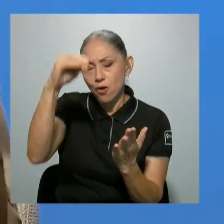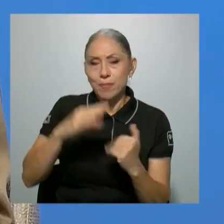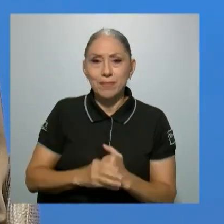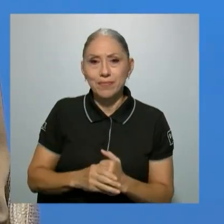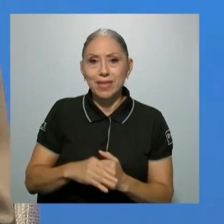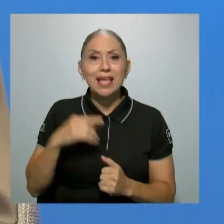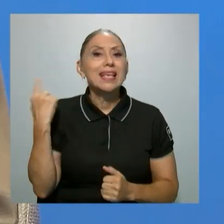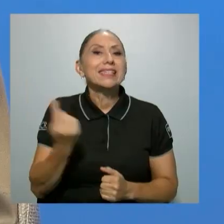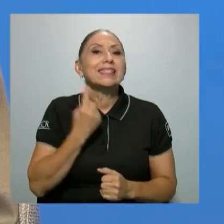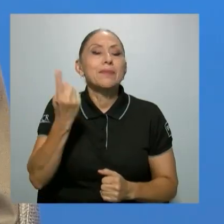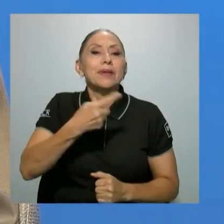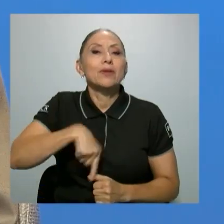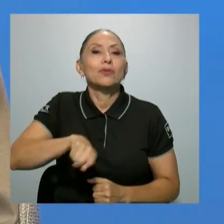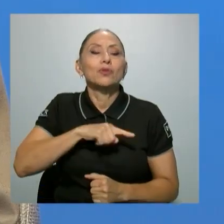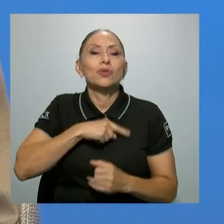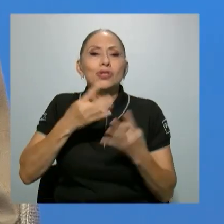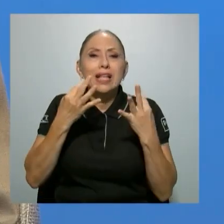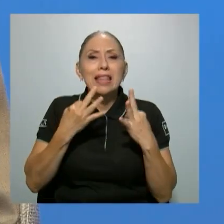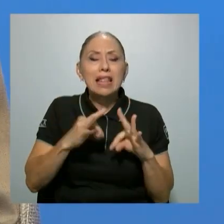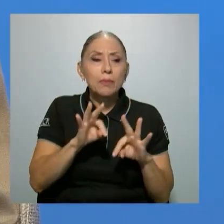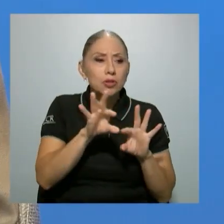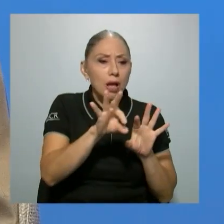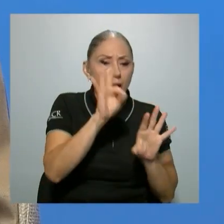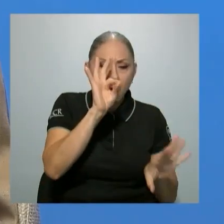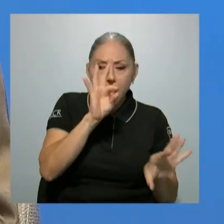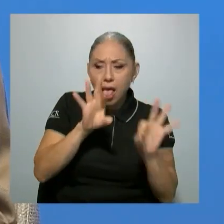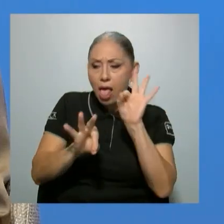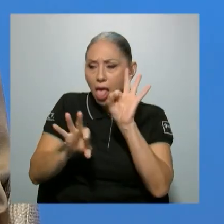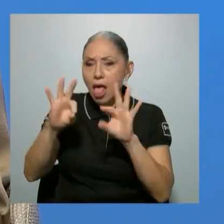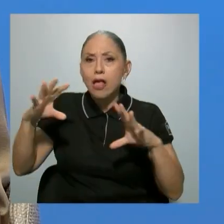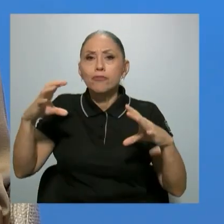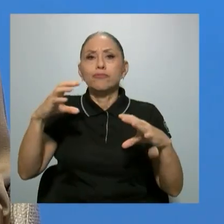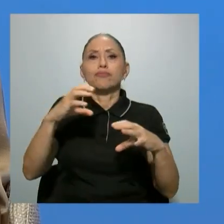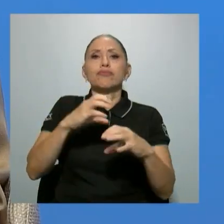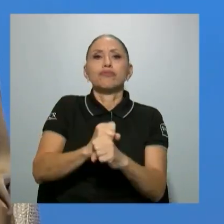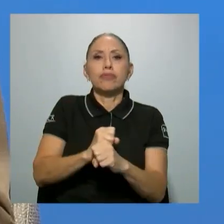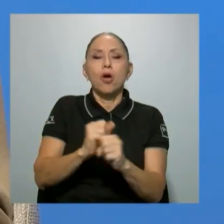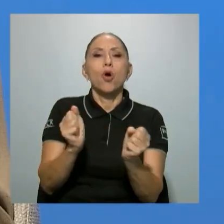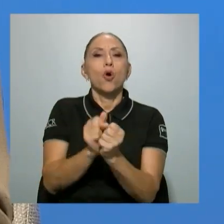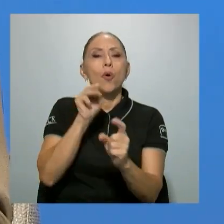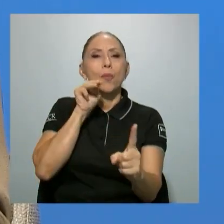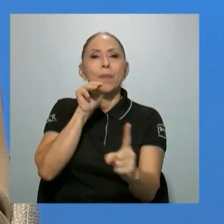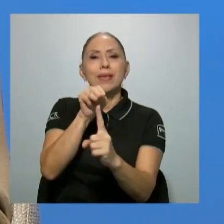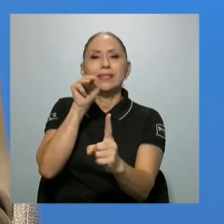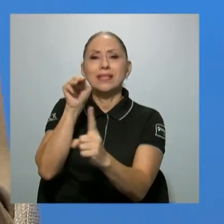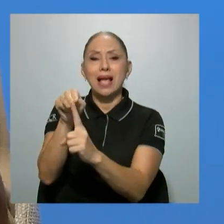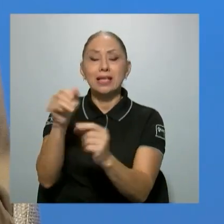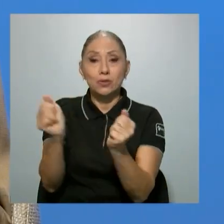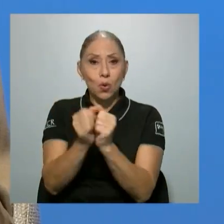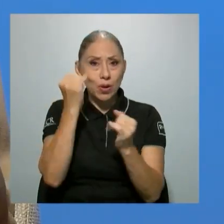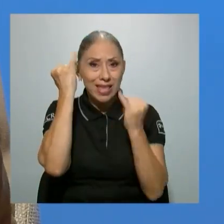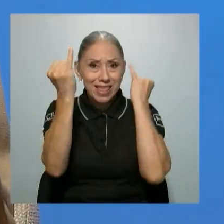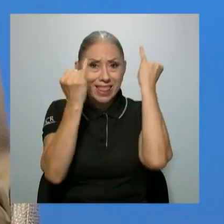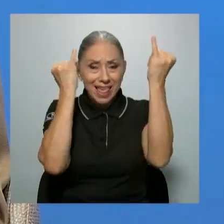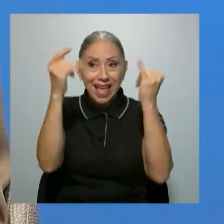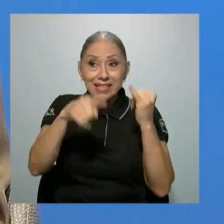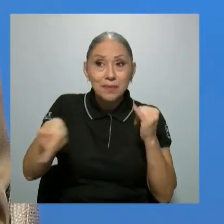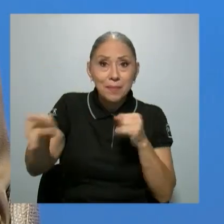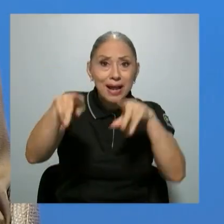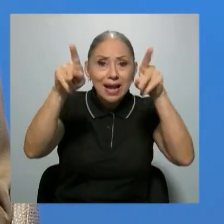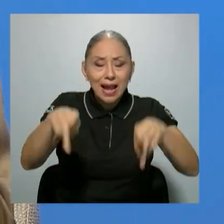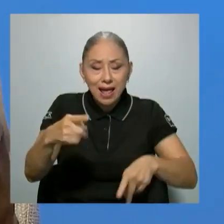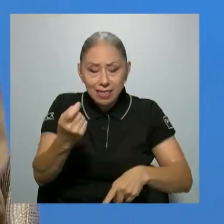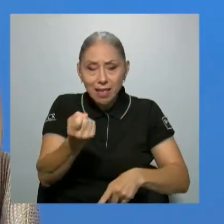de resumir los hallazgos en mensajes o ideas que le lleguen a la gente. Entonces, el